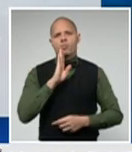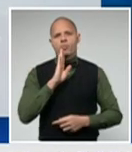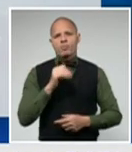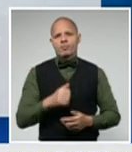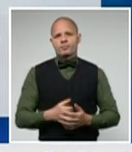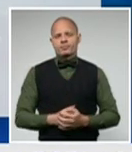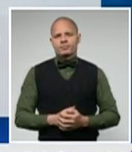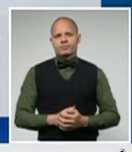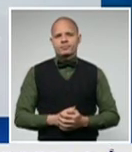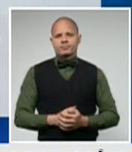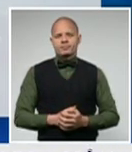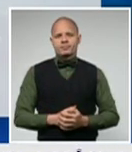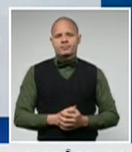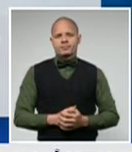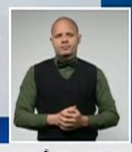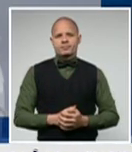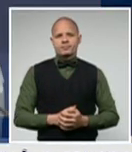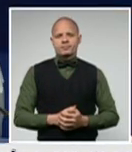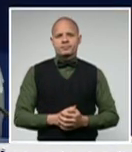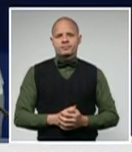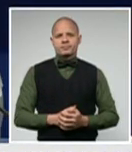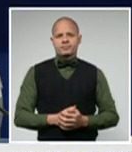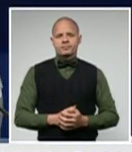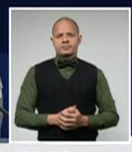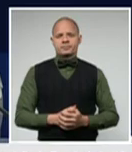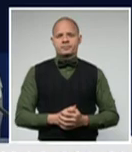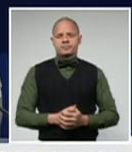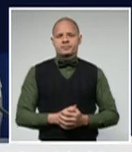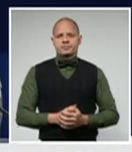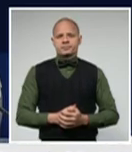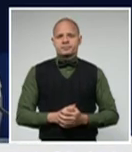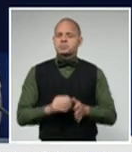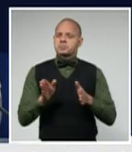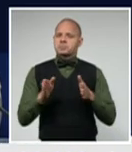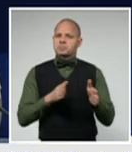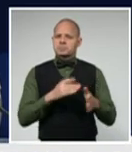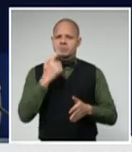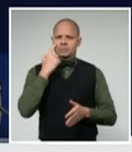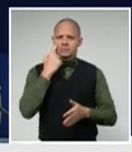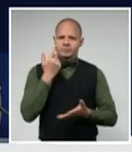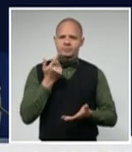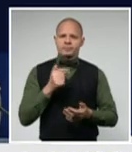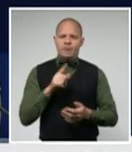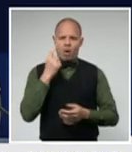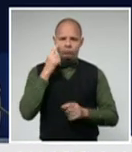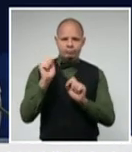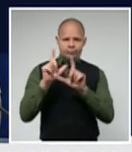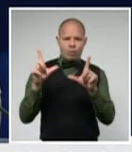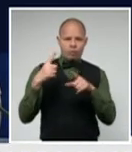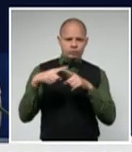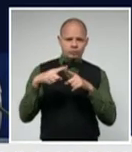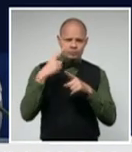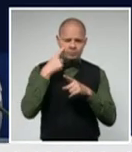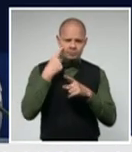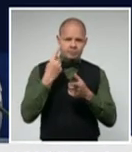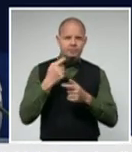Bolivia. Ahí le pedimos a Lilian que nos ayude con el